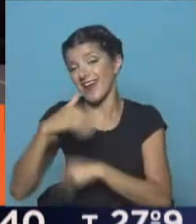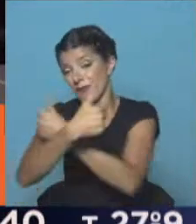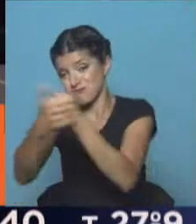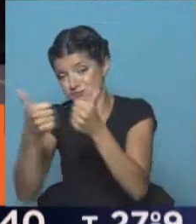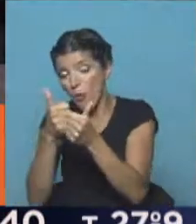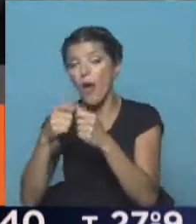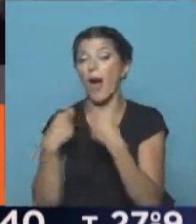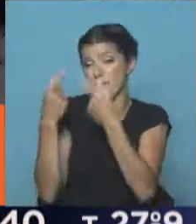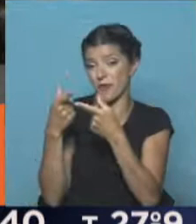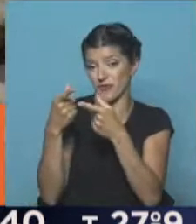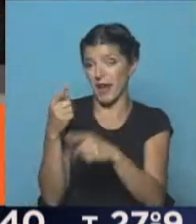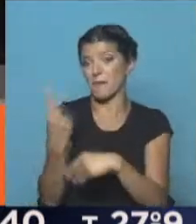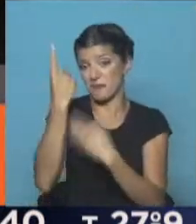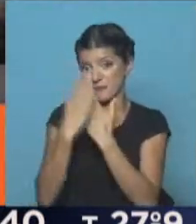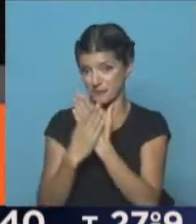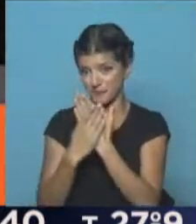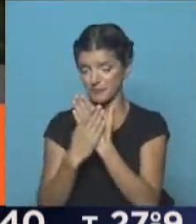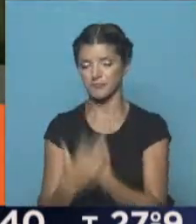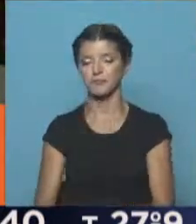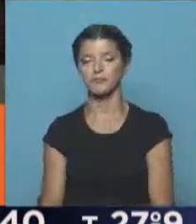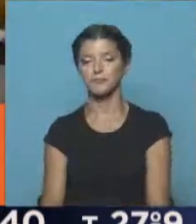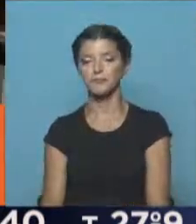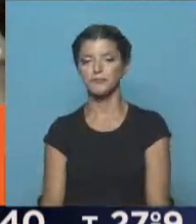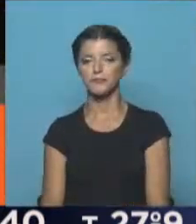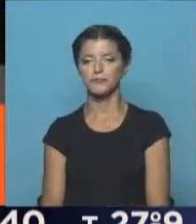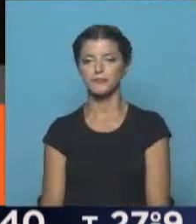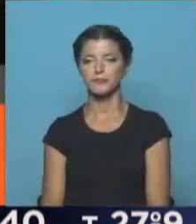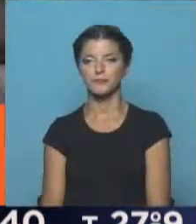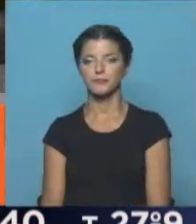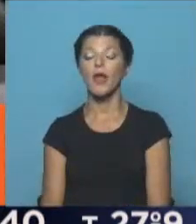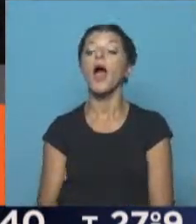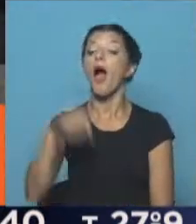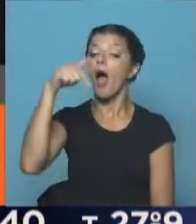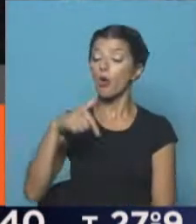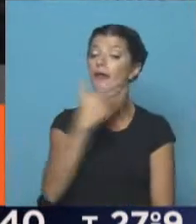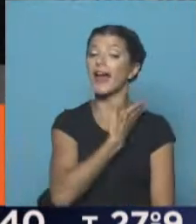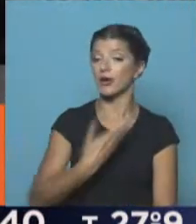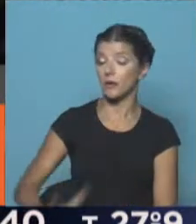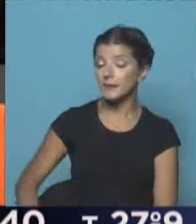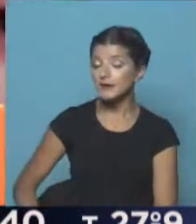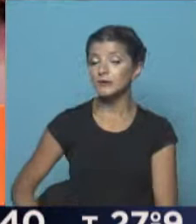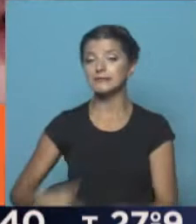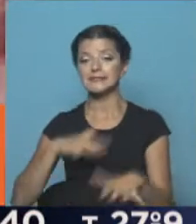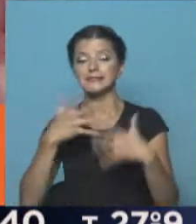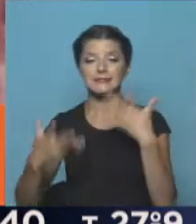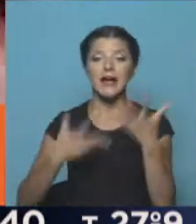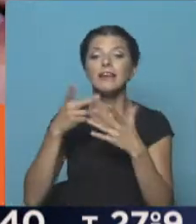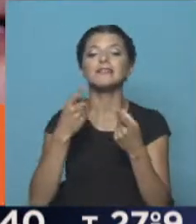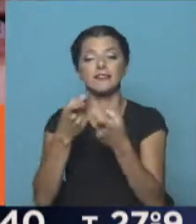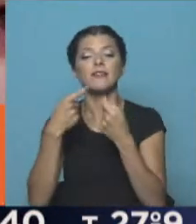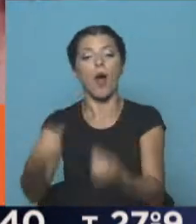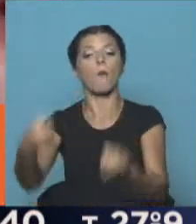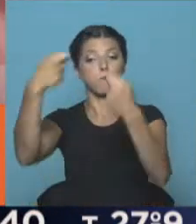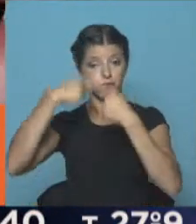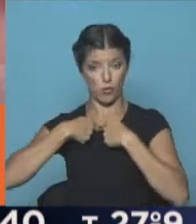en las dos cámaras el gobierno pende del endeble hilo del apoyo partidario